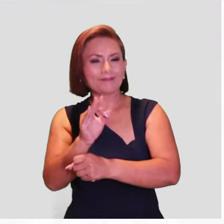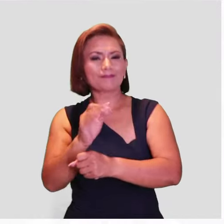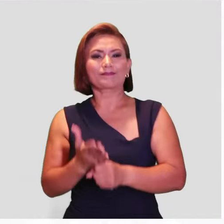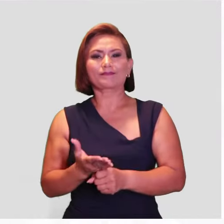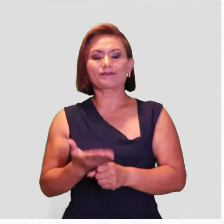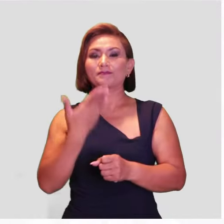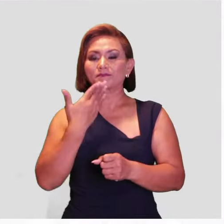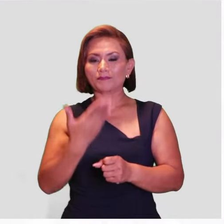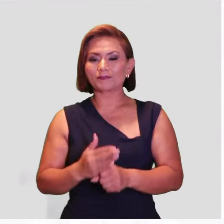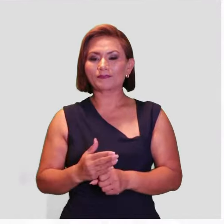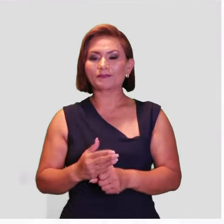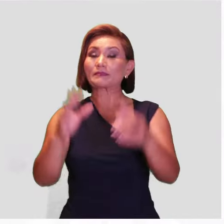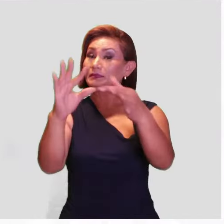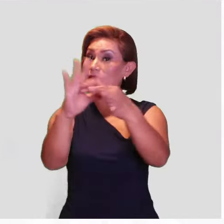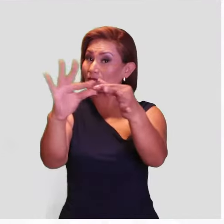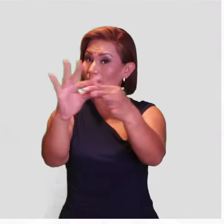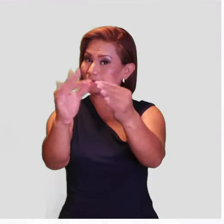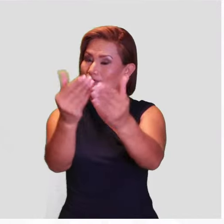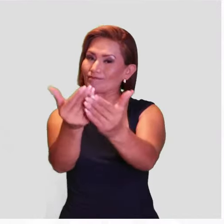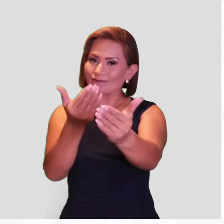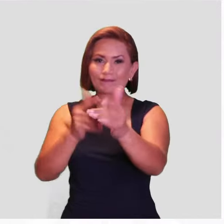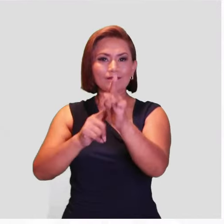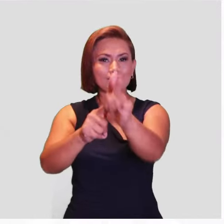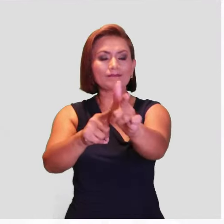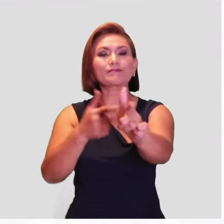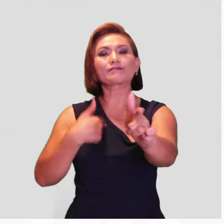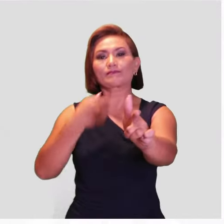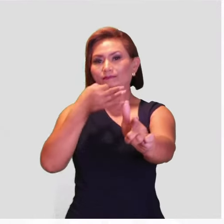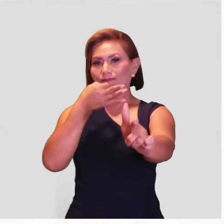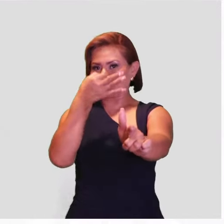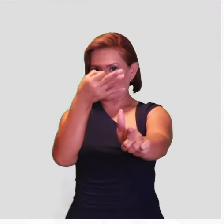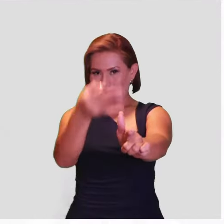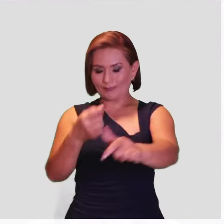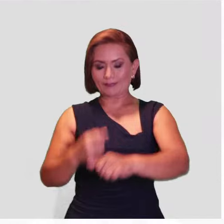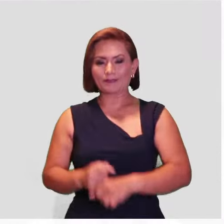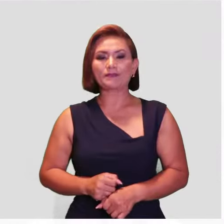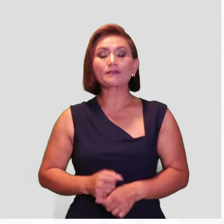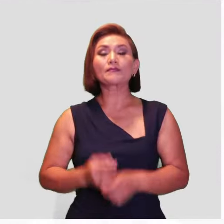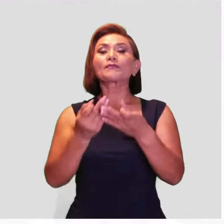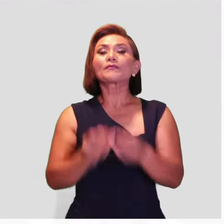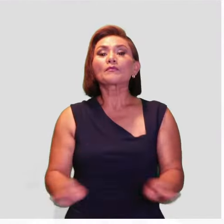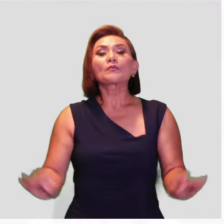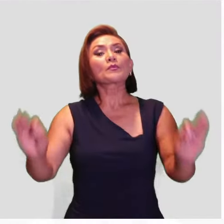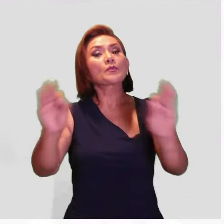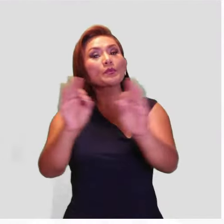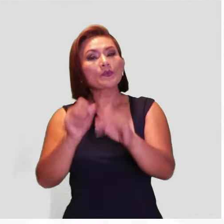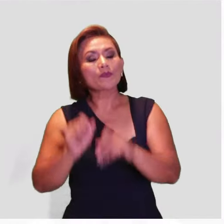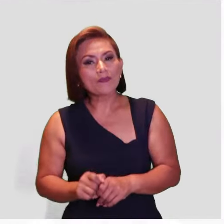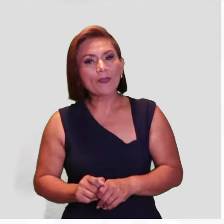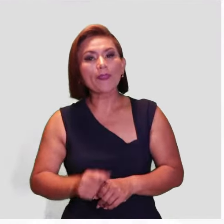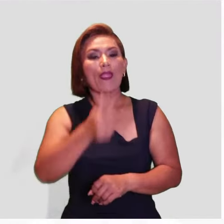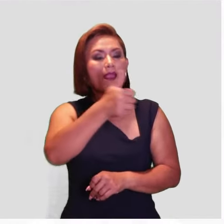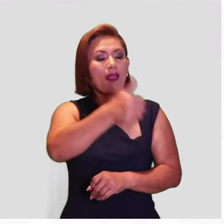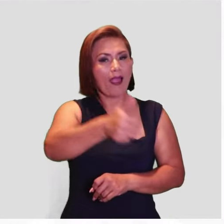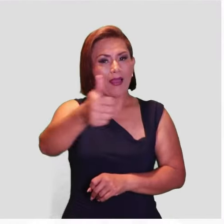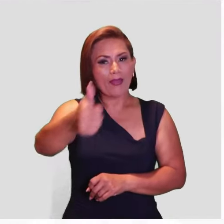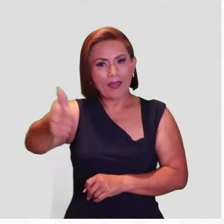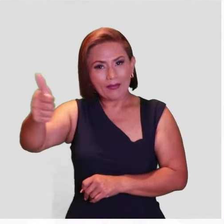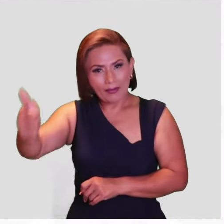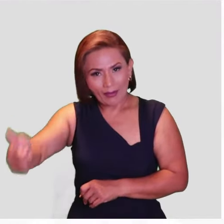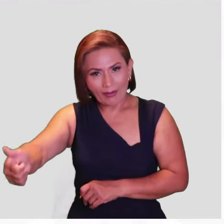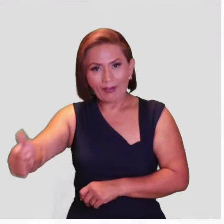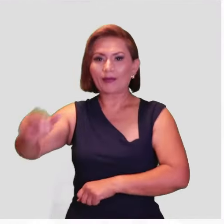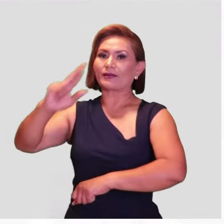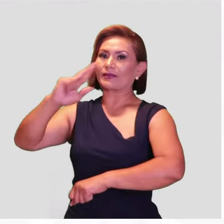la acotación antes de continuar con el siguiente subsegmento. Es muy importante señalar que es responsabilidad de cada